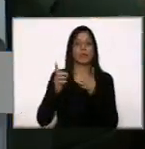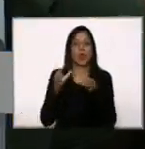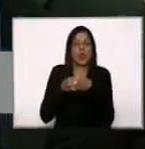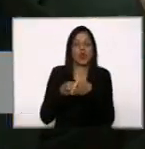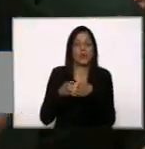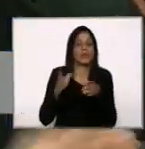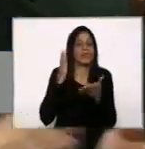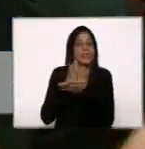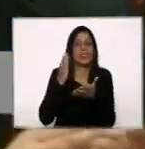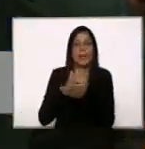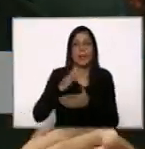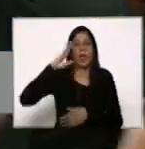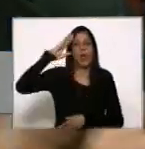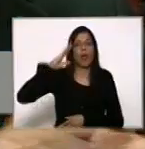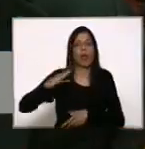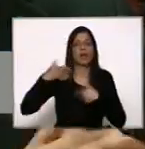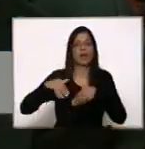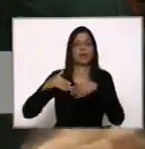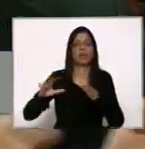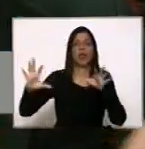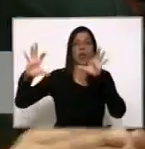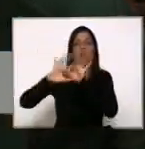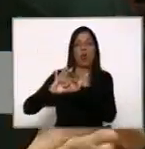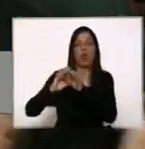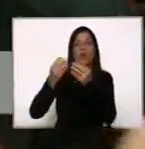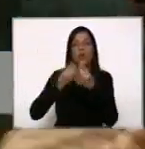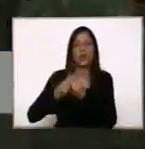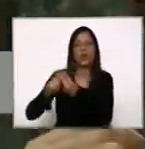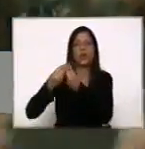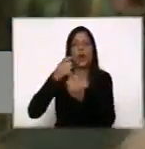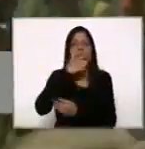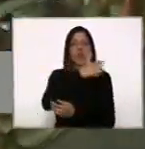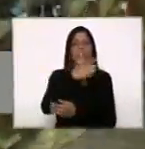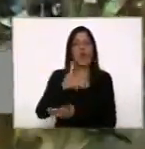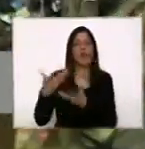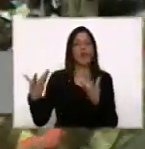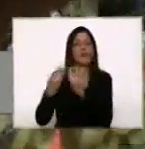junto al pueblo. Siempre va a actuar junto al pueblo.